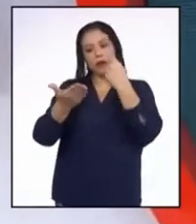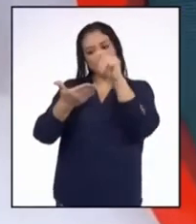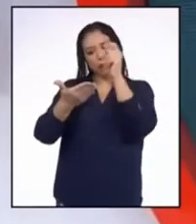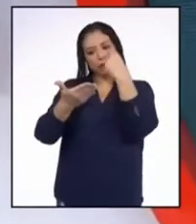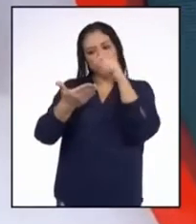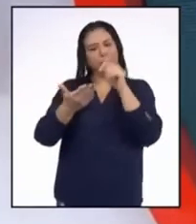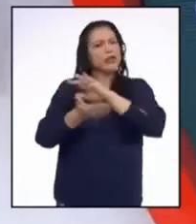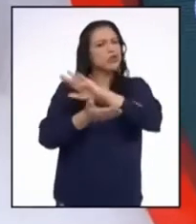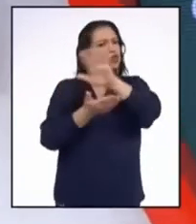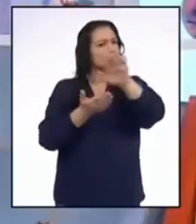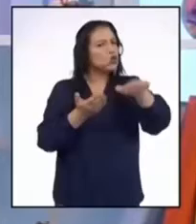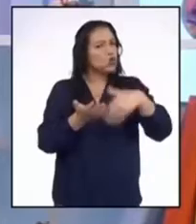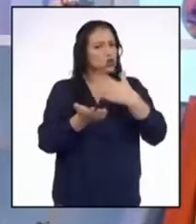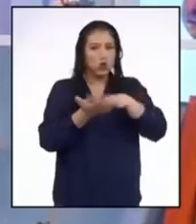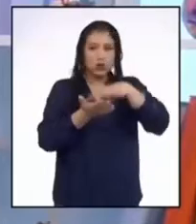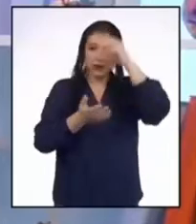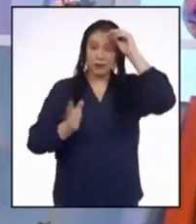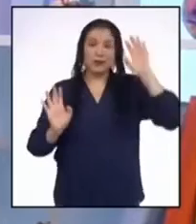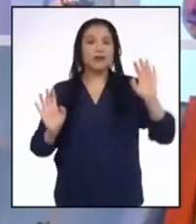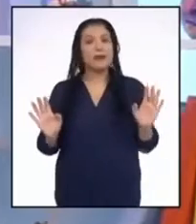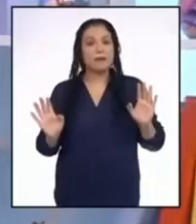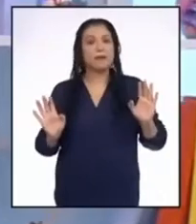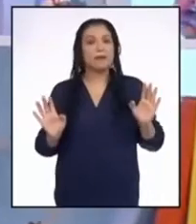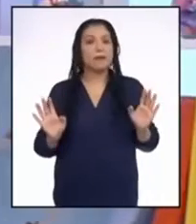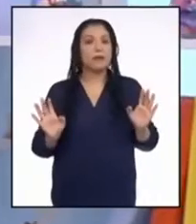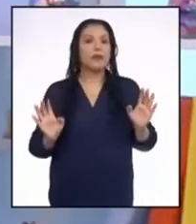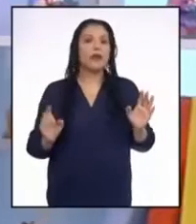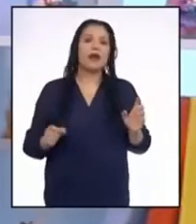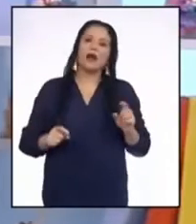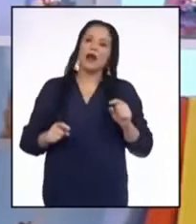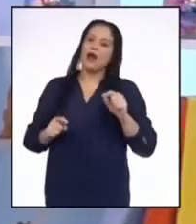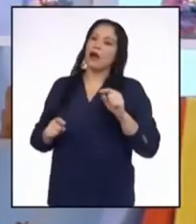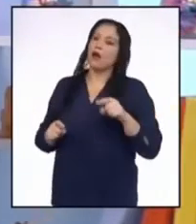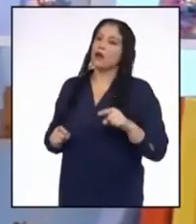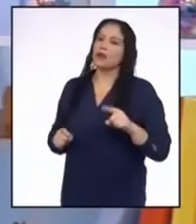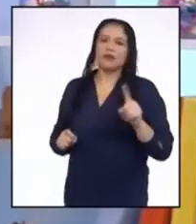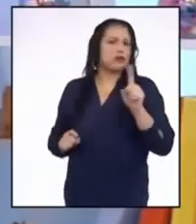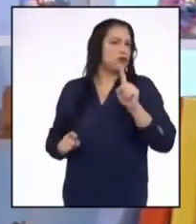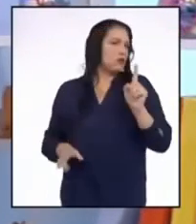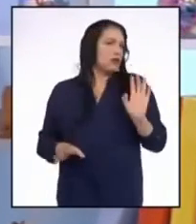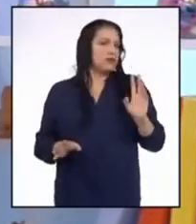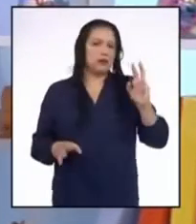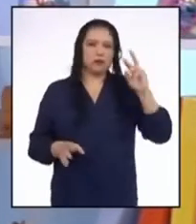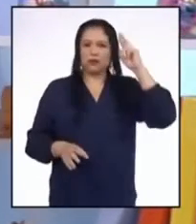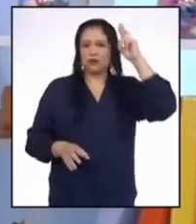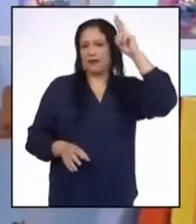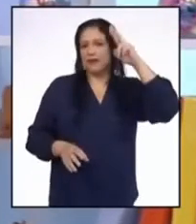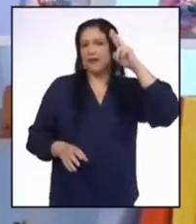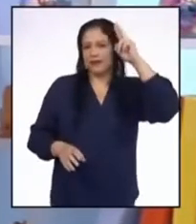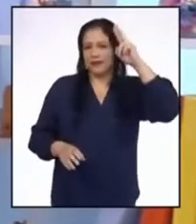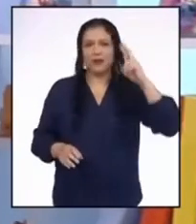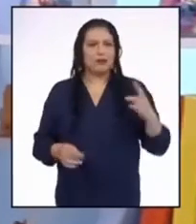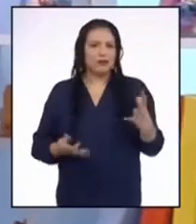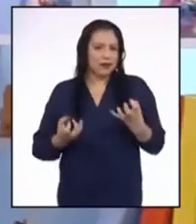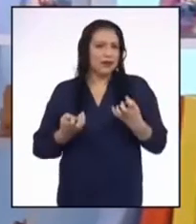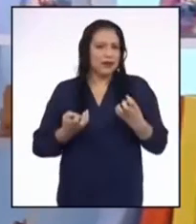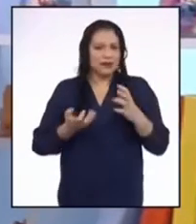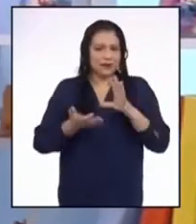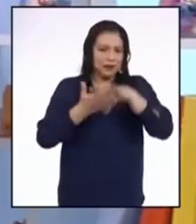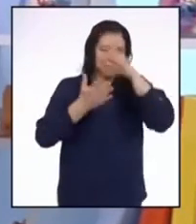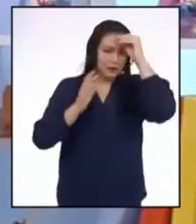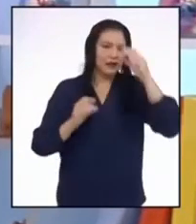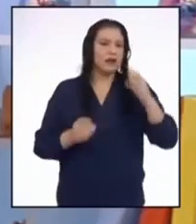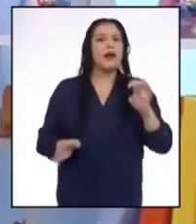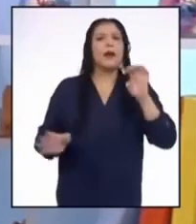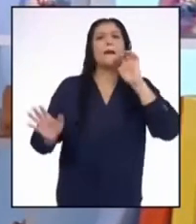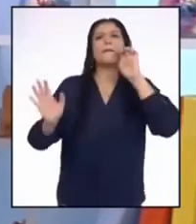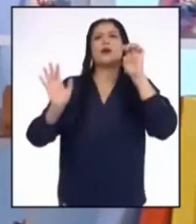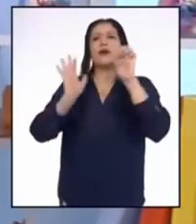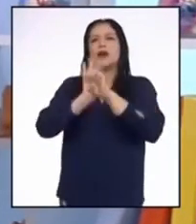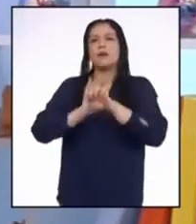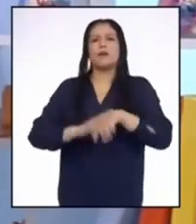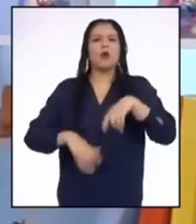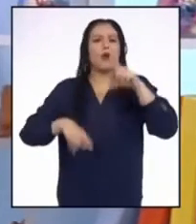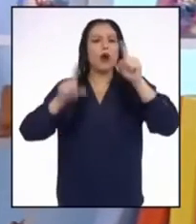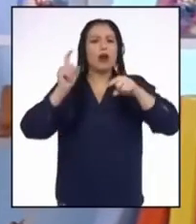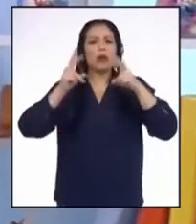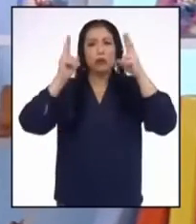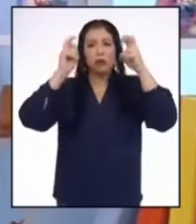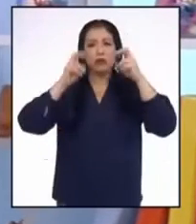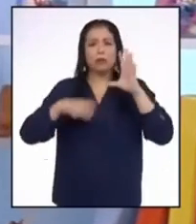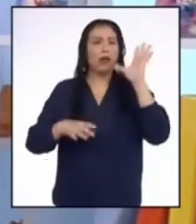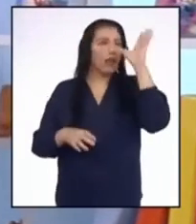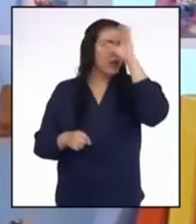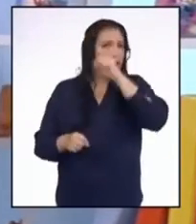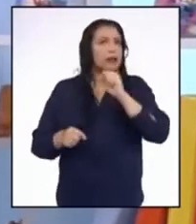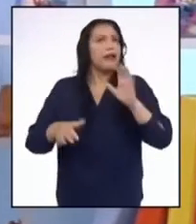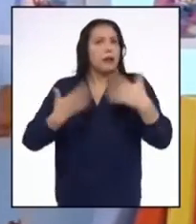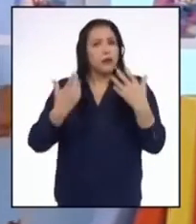han estado aprendiendo. Aunque esa no debería ser la única razón, ¿no? Por ejemplo, si se olvidan algún tema, lo deberían